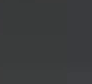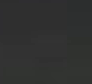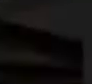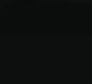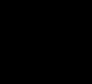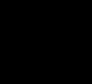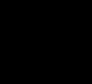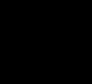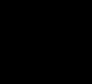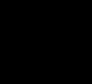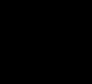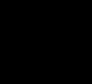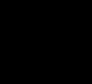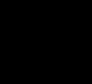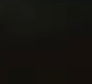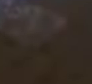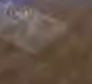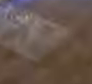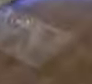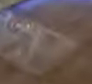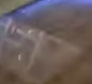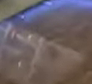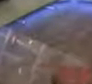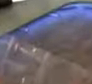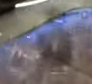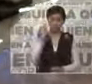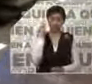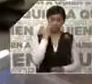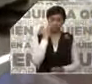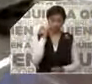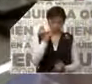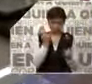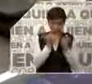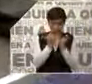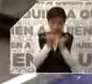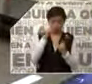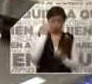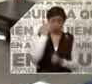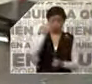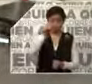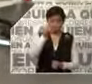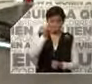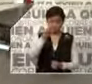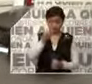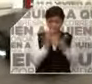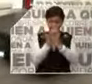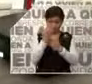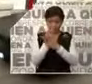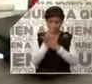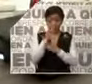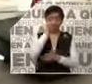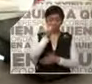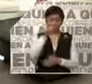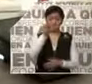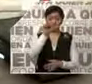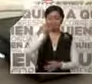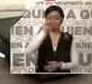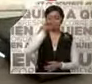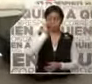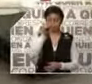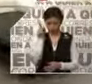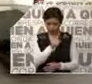www.facebook.com/a quien corresponda y conéctate. En Facebook, y les recordamos que 11:30 de la mañana en punto a través de TV Azteca Diagonal